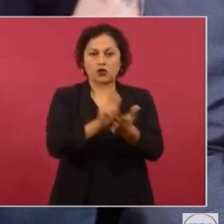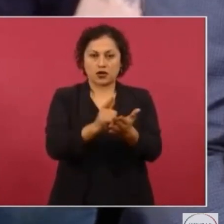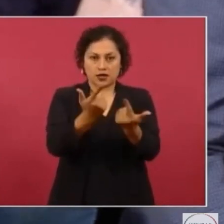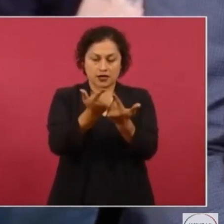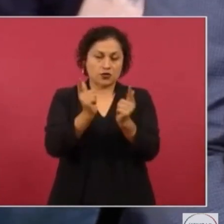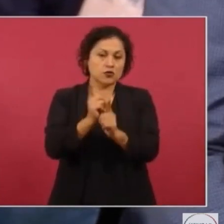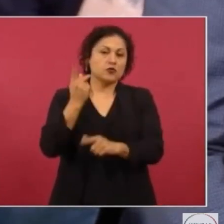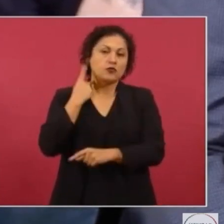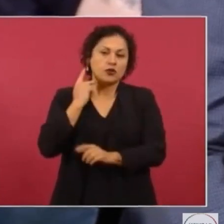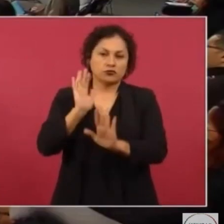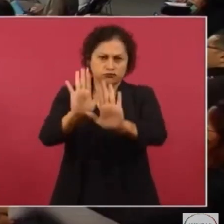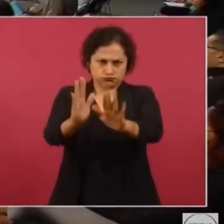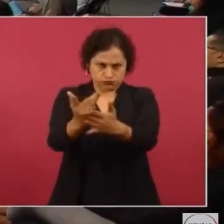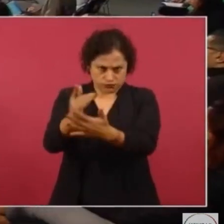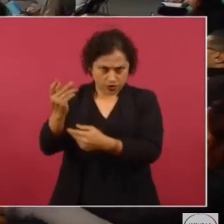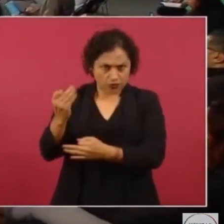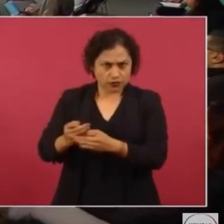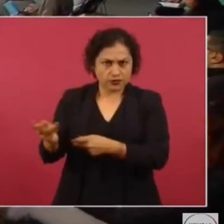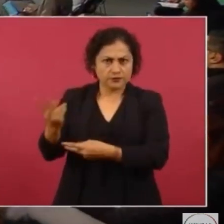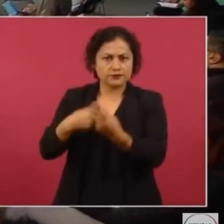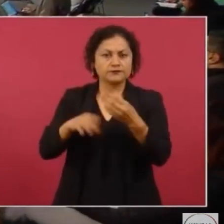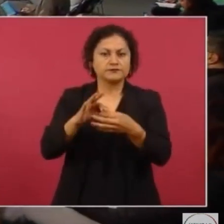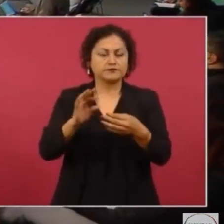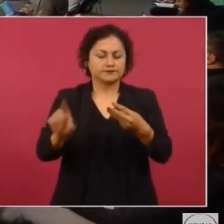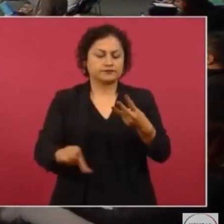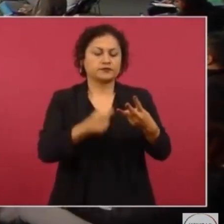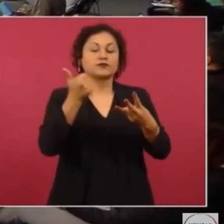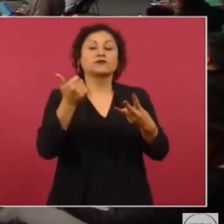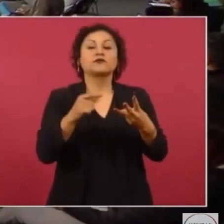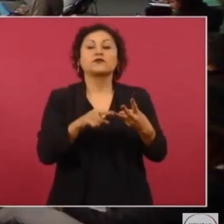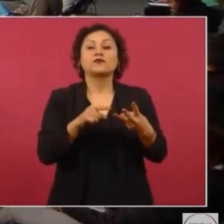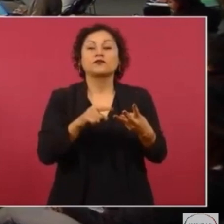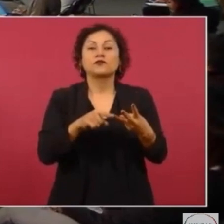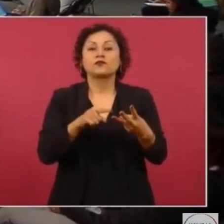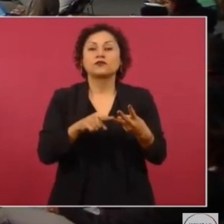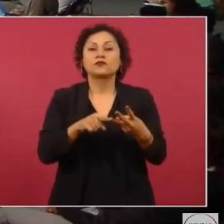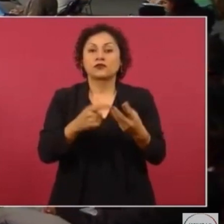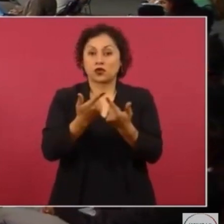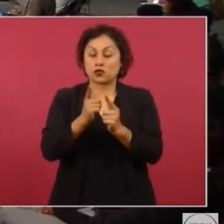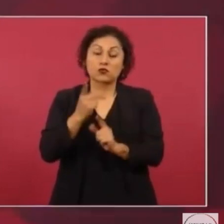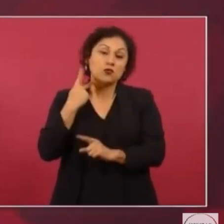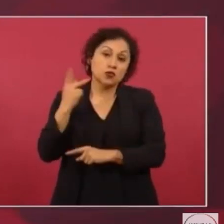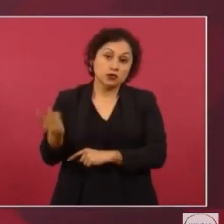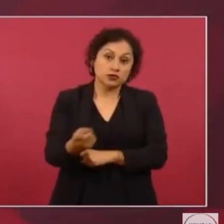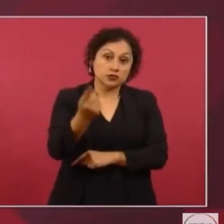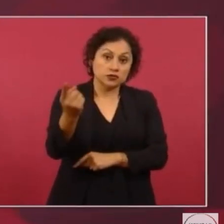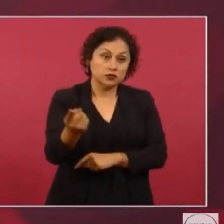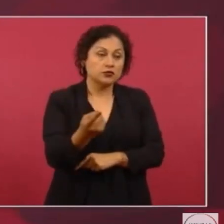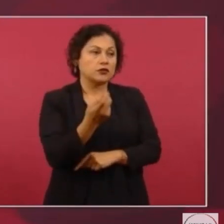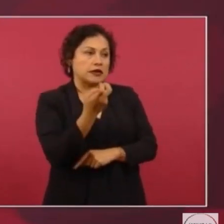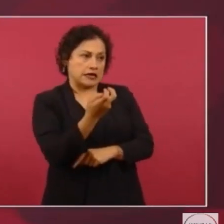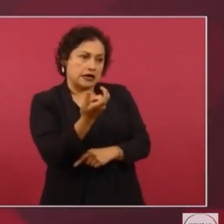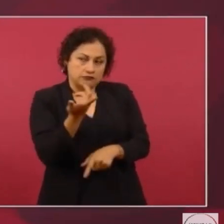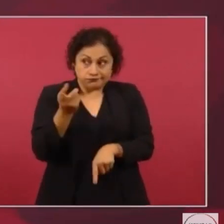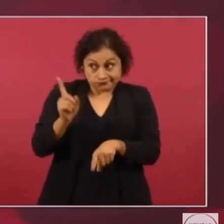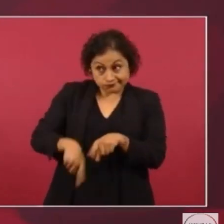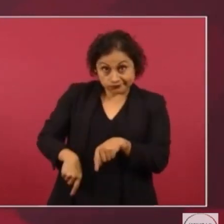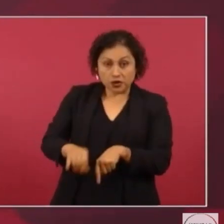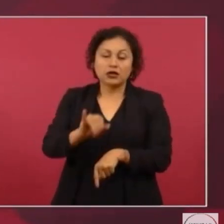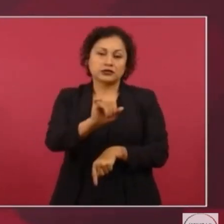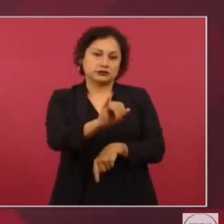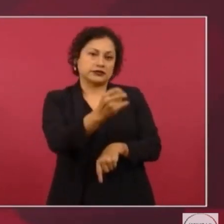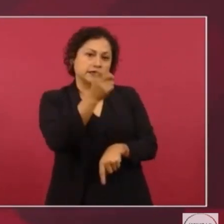te van a explicar. ¿El tercero? El tercero era la vida eterna. ¿Y también se eliminó? Ese es el que se eliminó. Bueno. El único que se